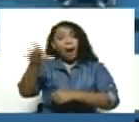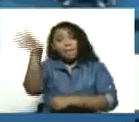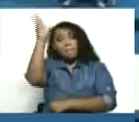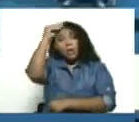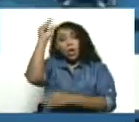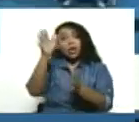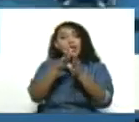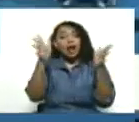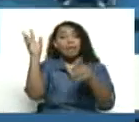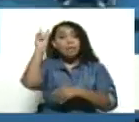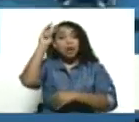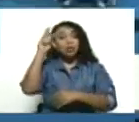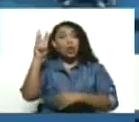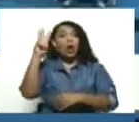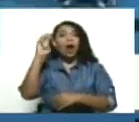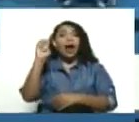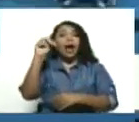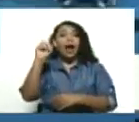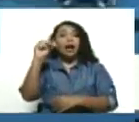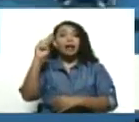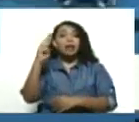Enrique dussel